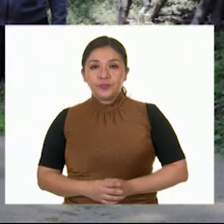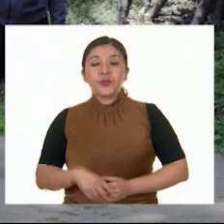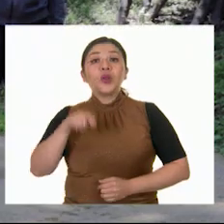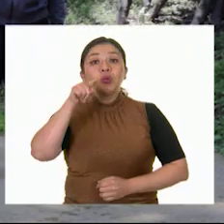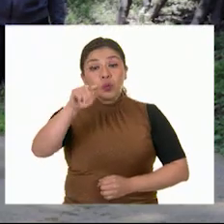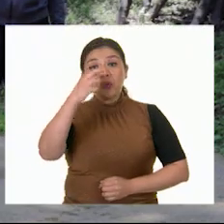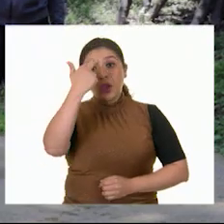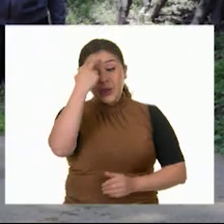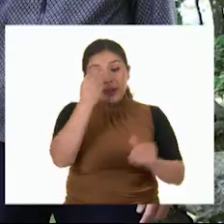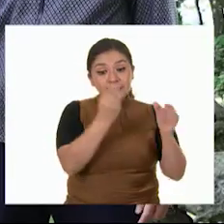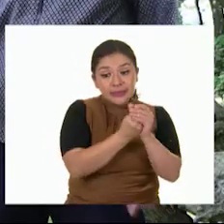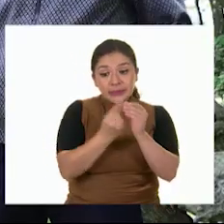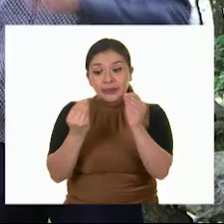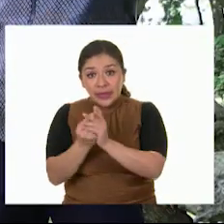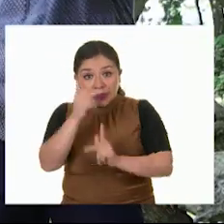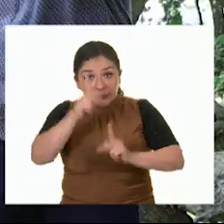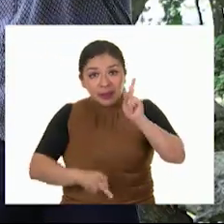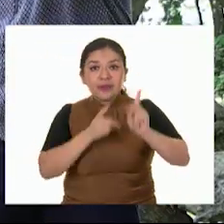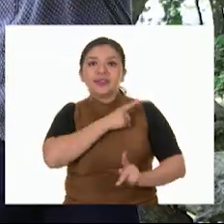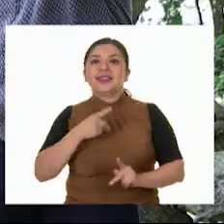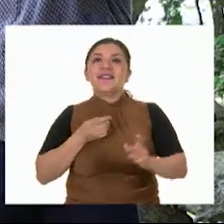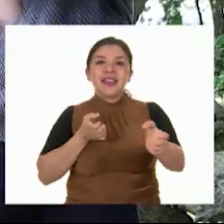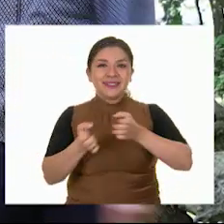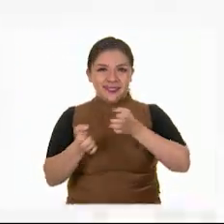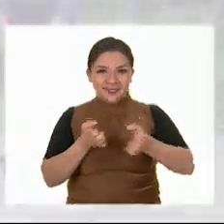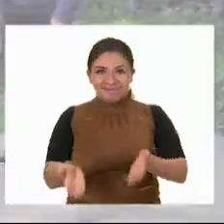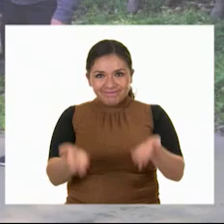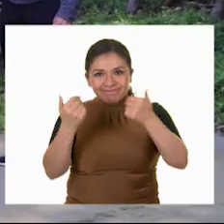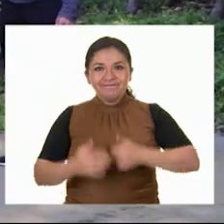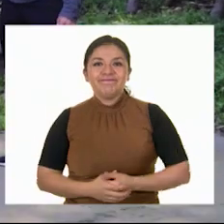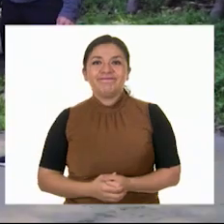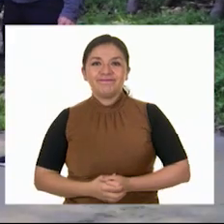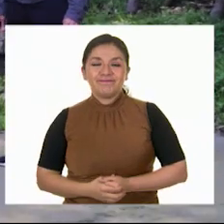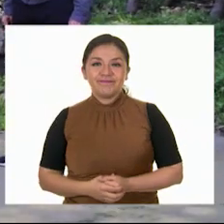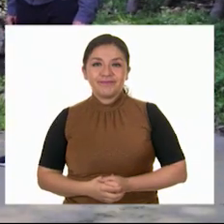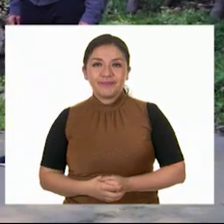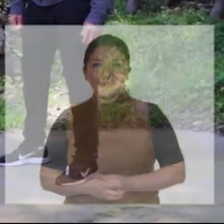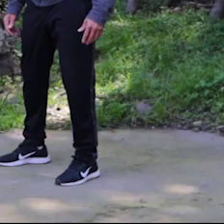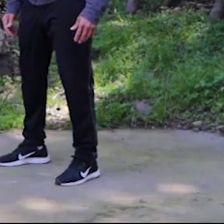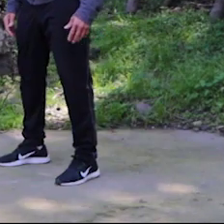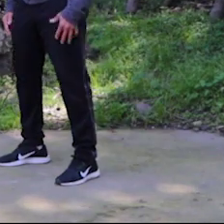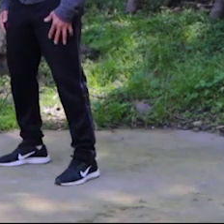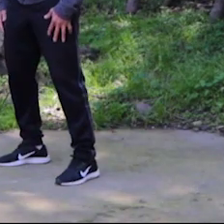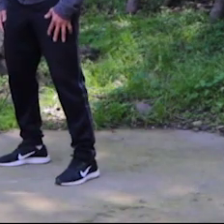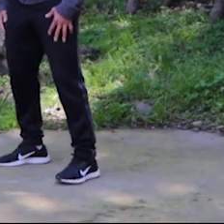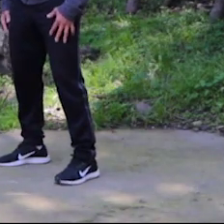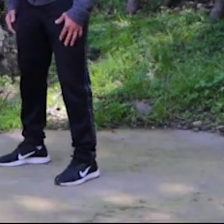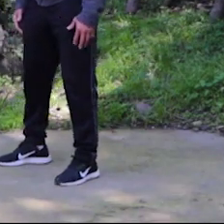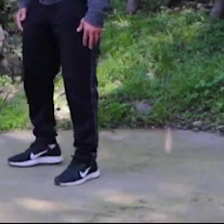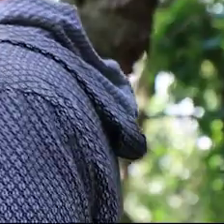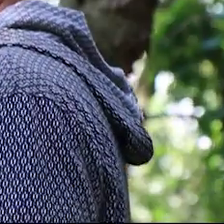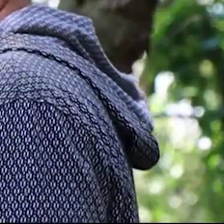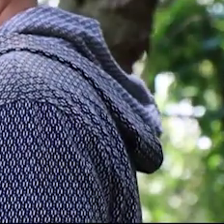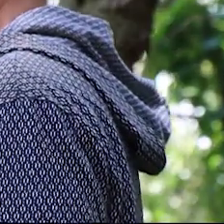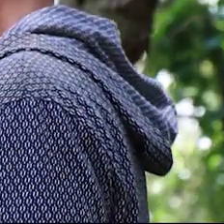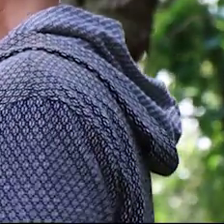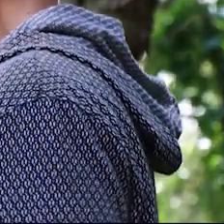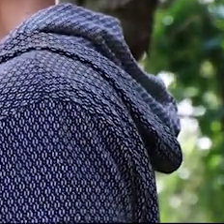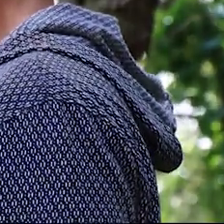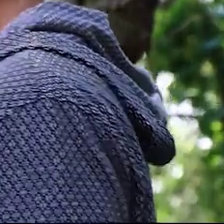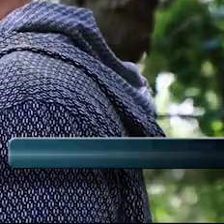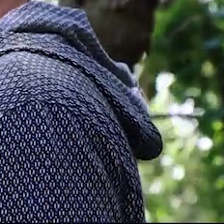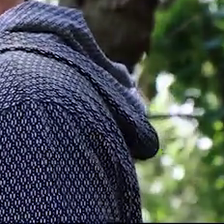Recuerda, entre clase y clase, activa tu cuerpo. Ok, vamos a trabajar pierna. Vamos